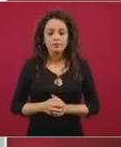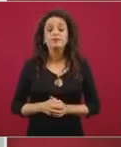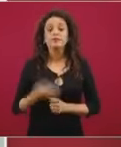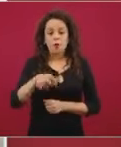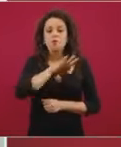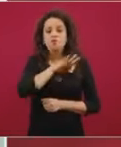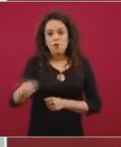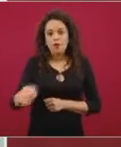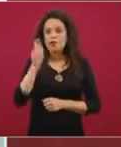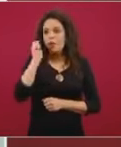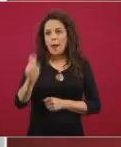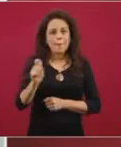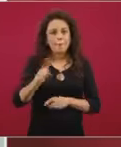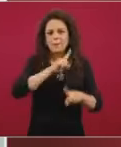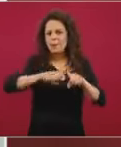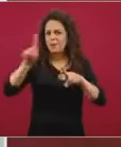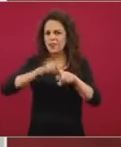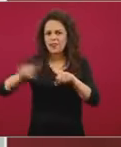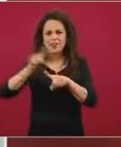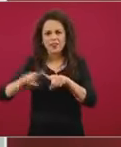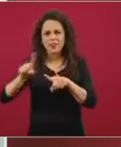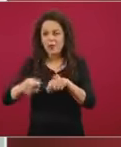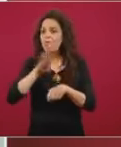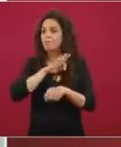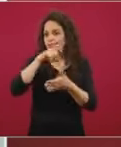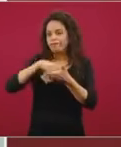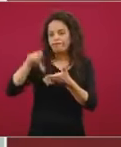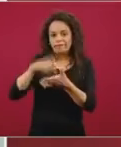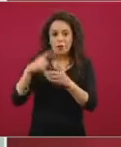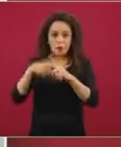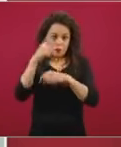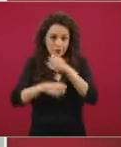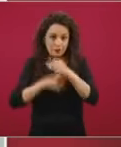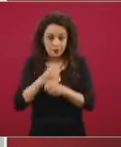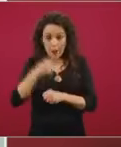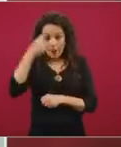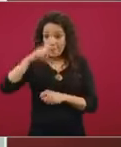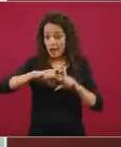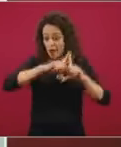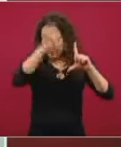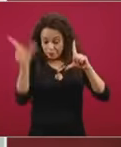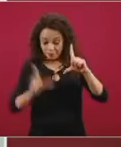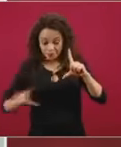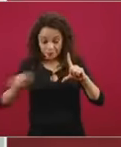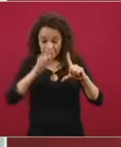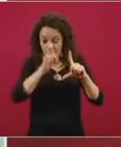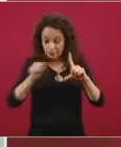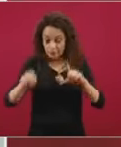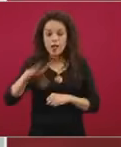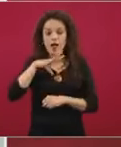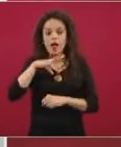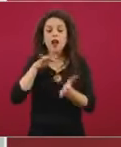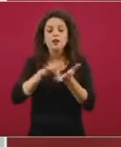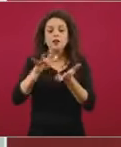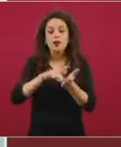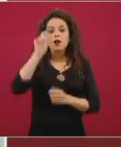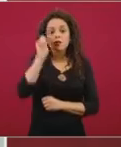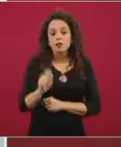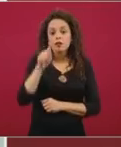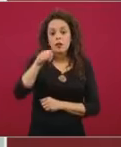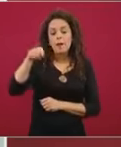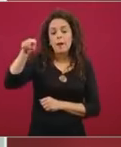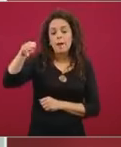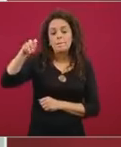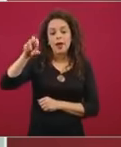podrás adquirir miles de títulos en tus tiendas online. Y para llegar a todo el país contamos con el apoyo de Mérida y La Laguna en Durango y